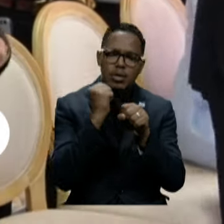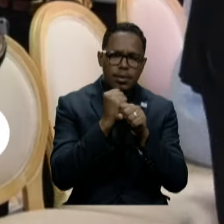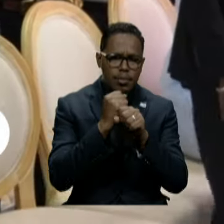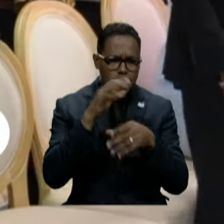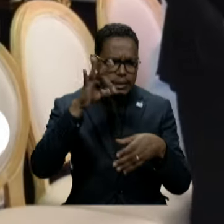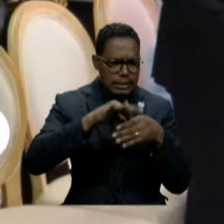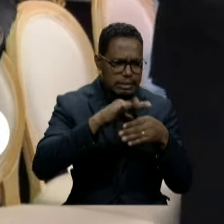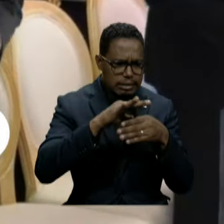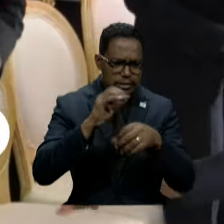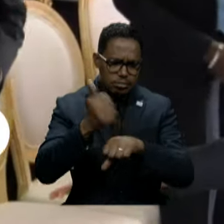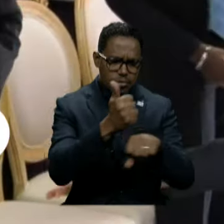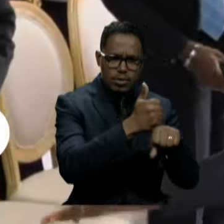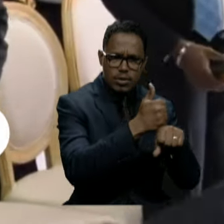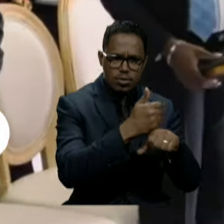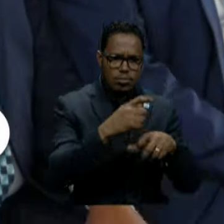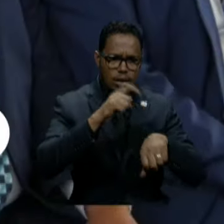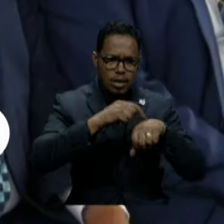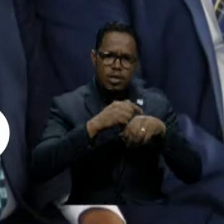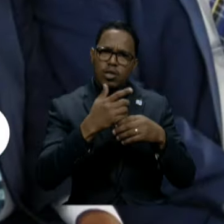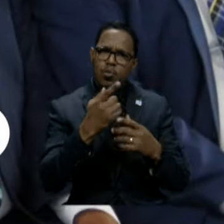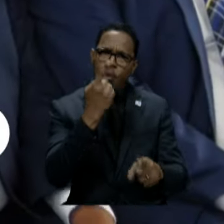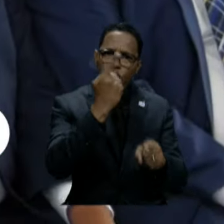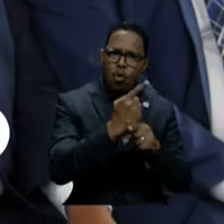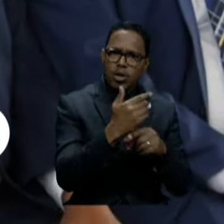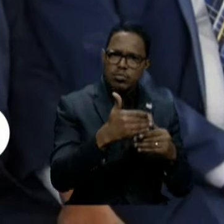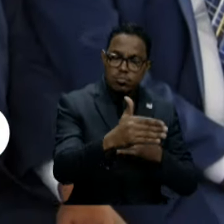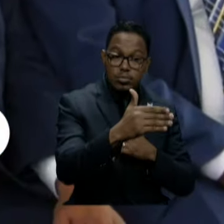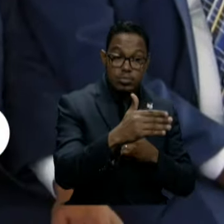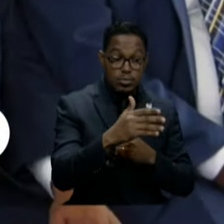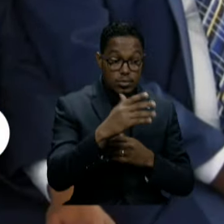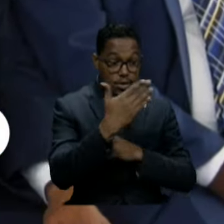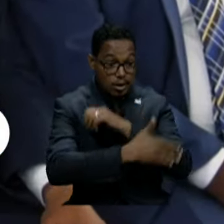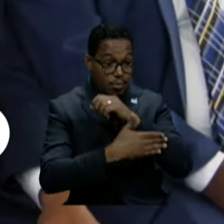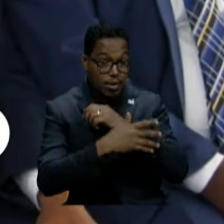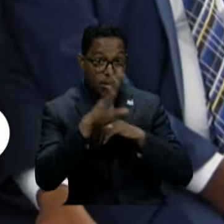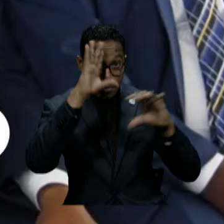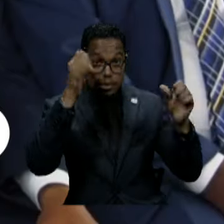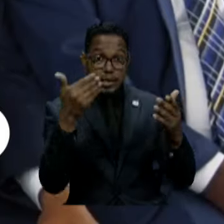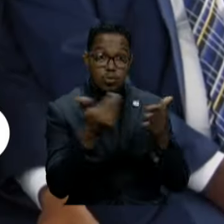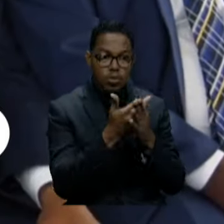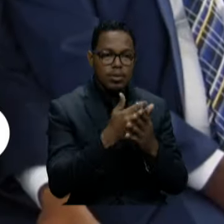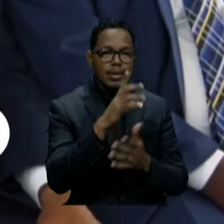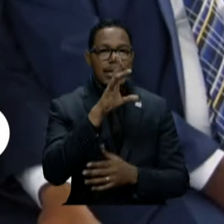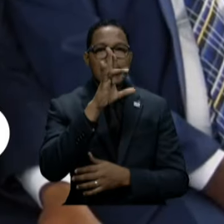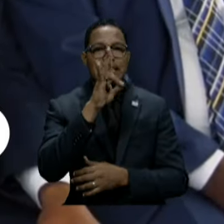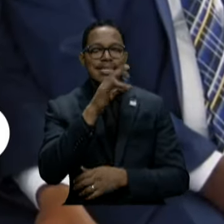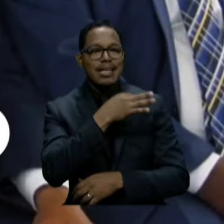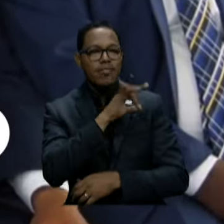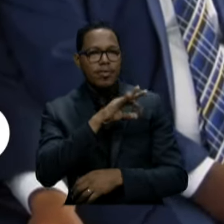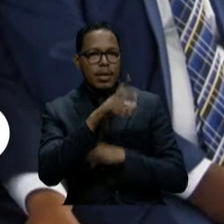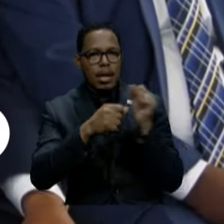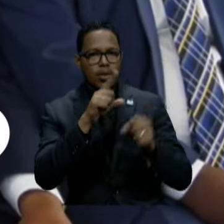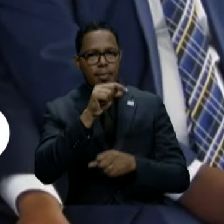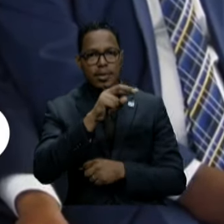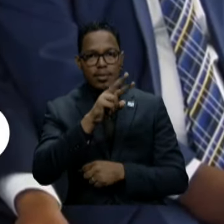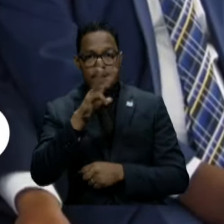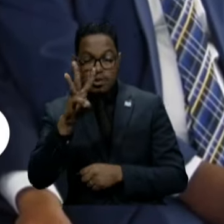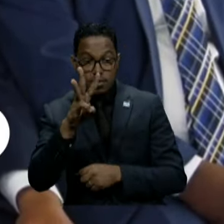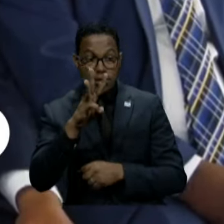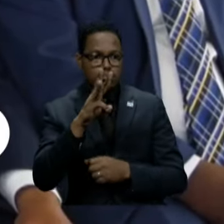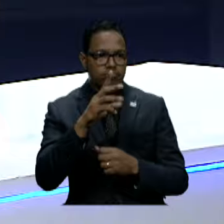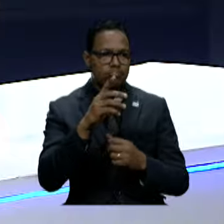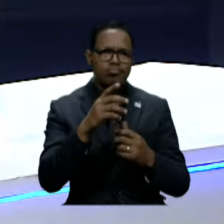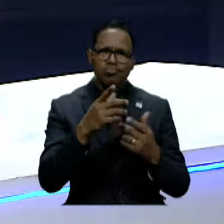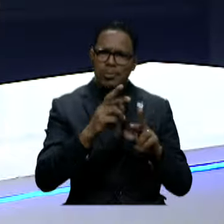plazo previsto a fin de que el país tenga pues, un nuevo presidente el 7 de febrero de 2026. Tendremos